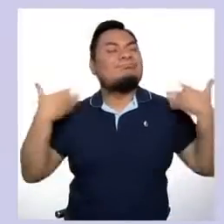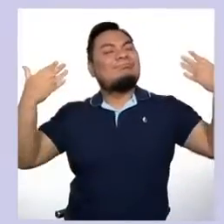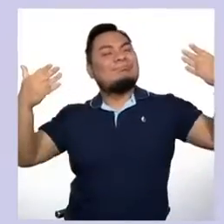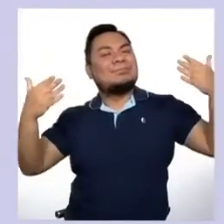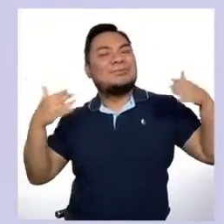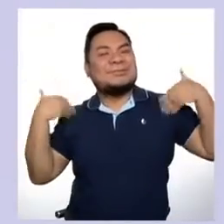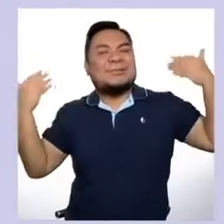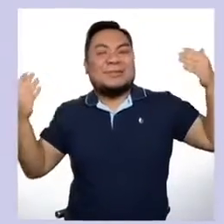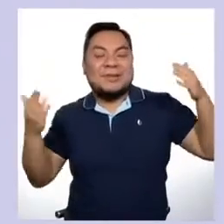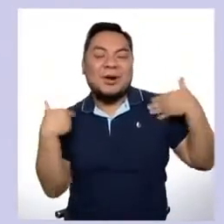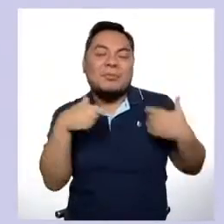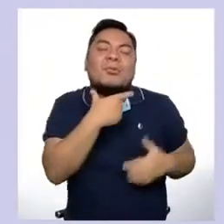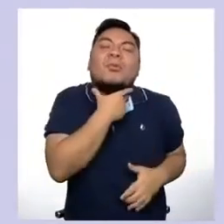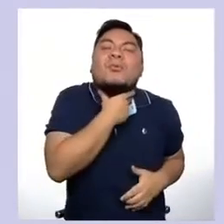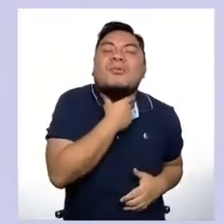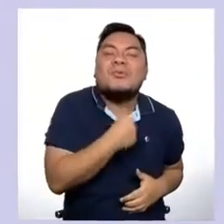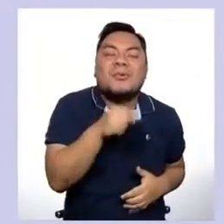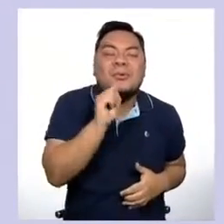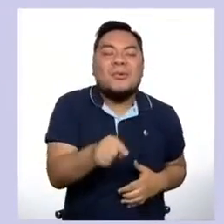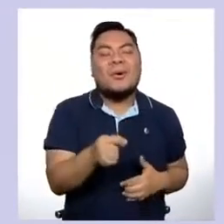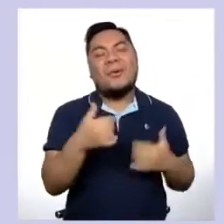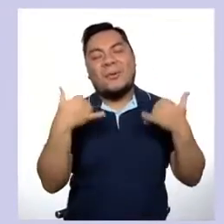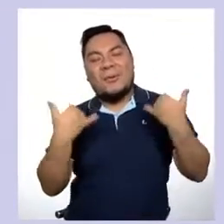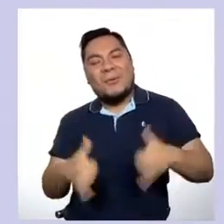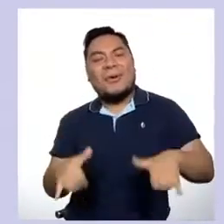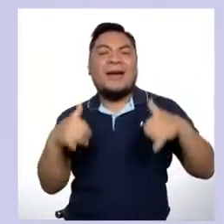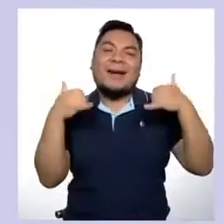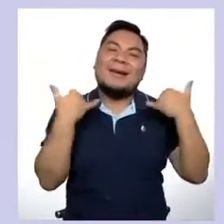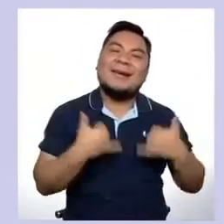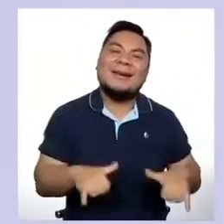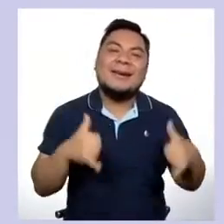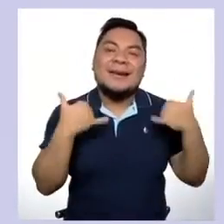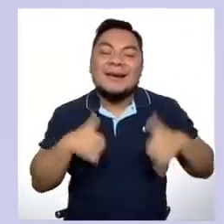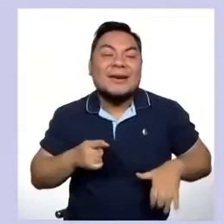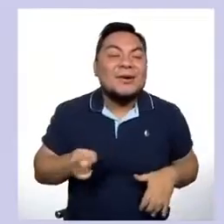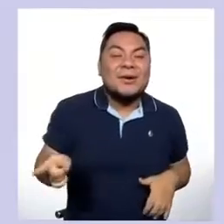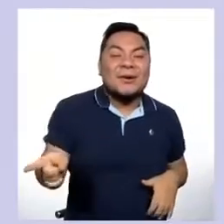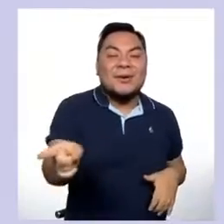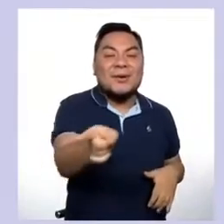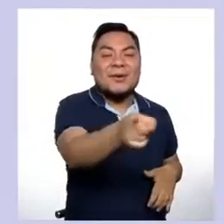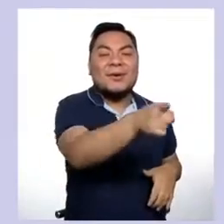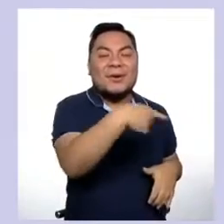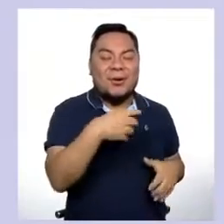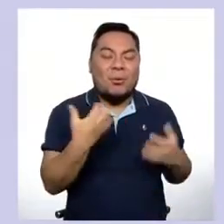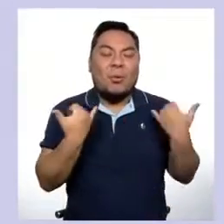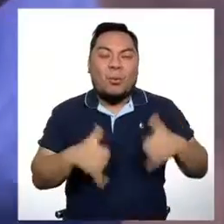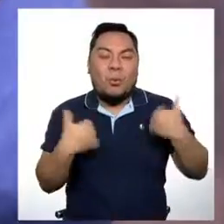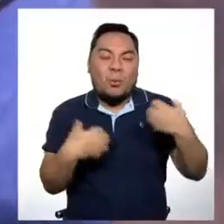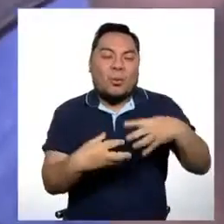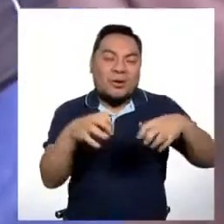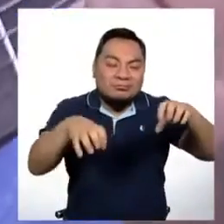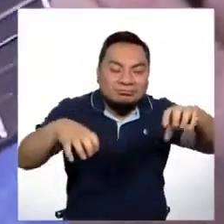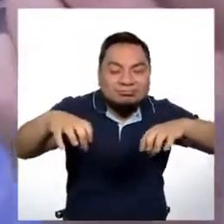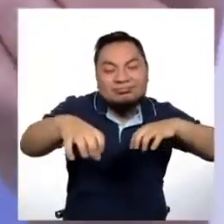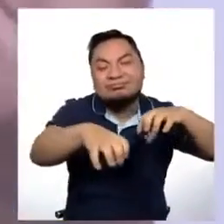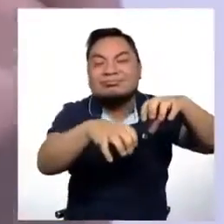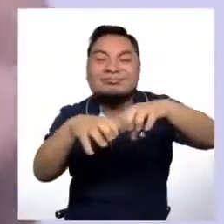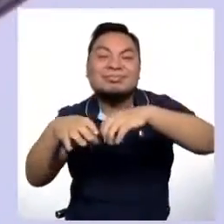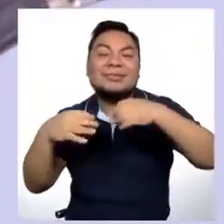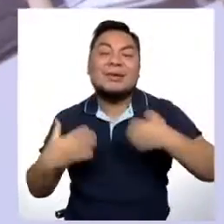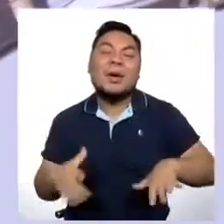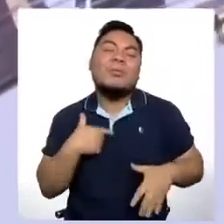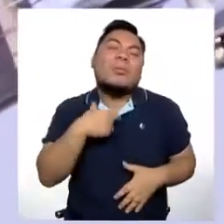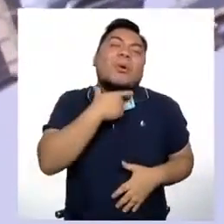feliz. Me gusta jugar con mis juguetes. Me